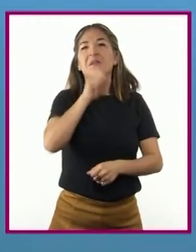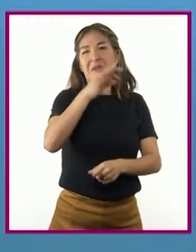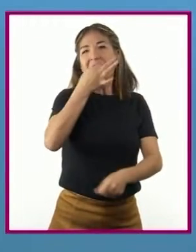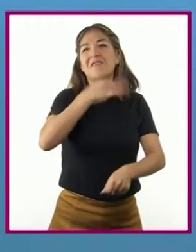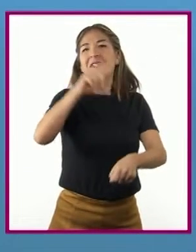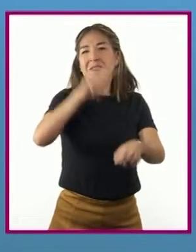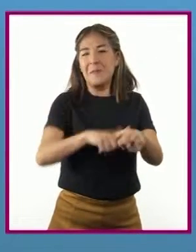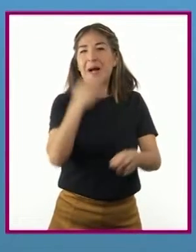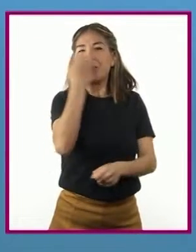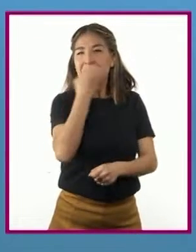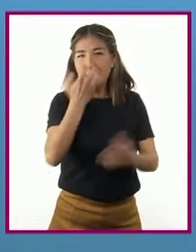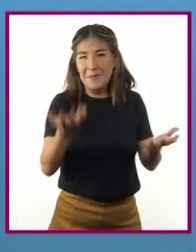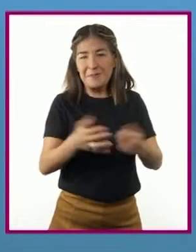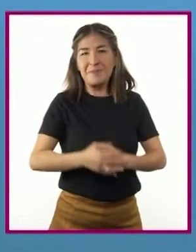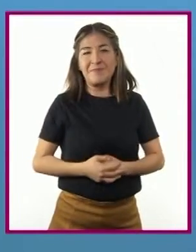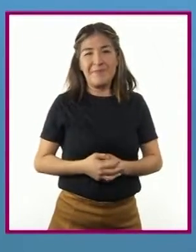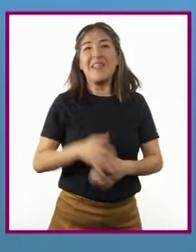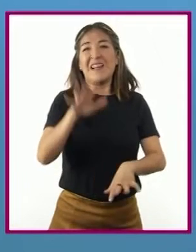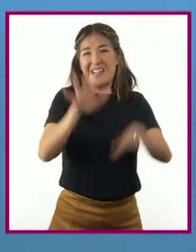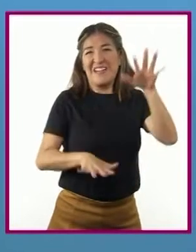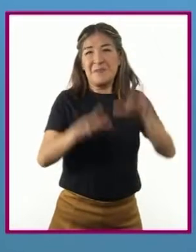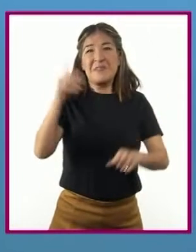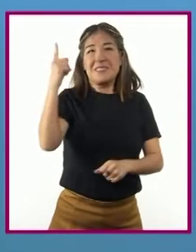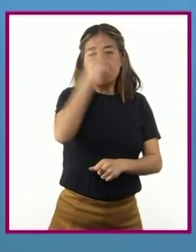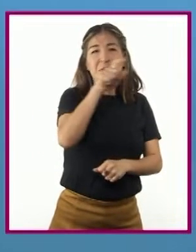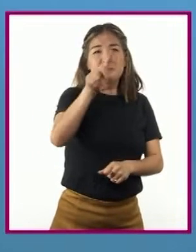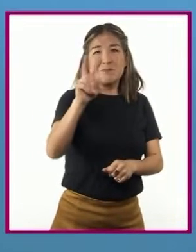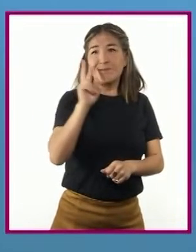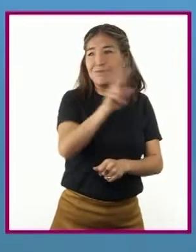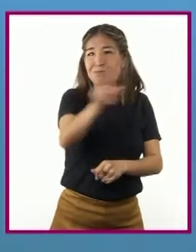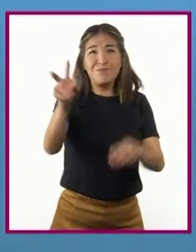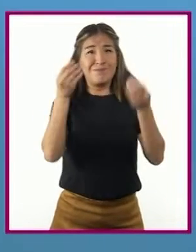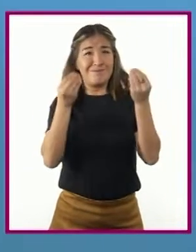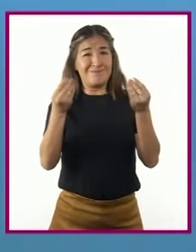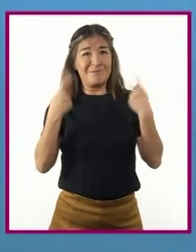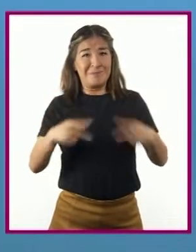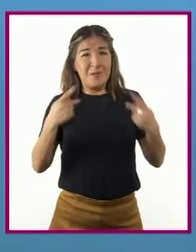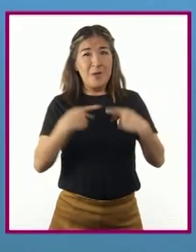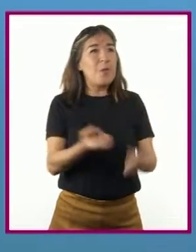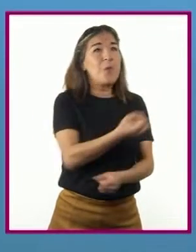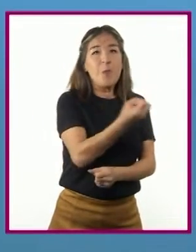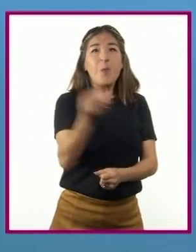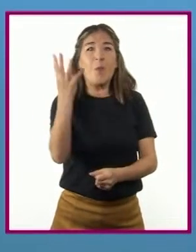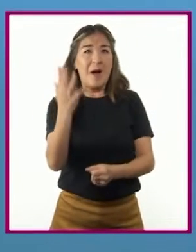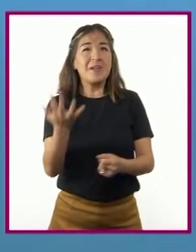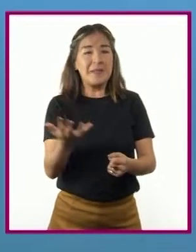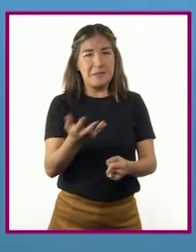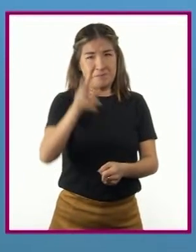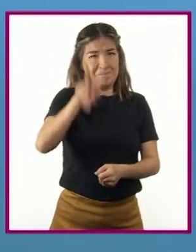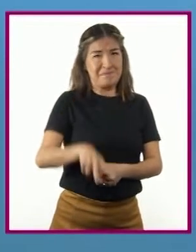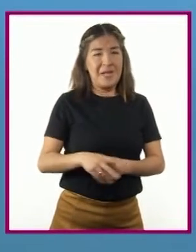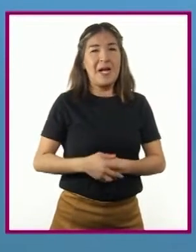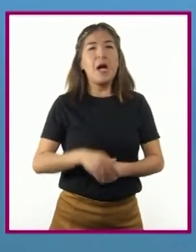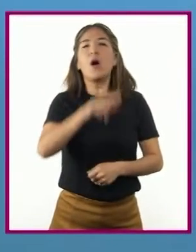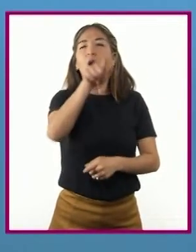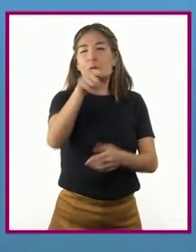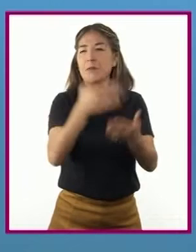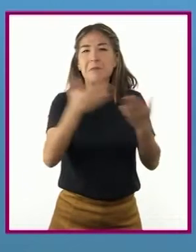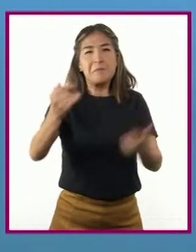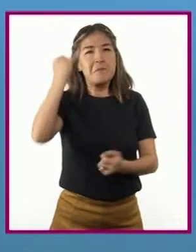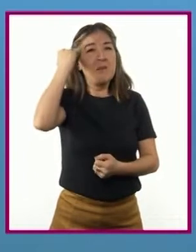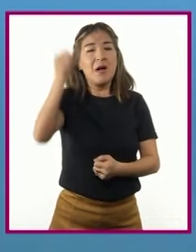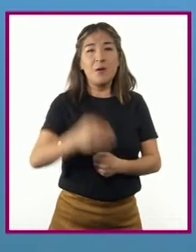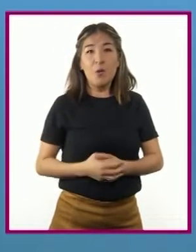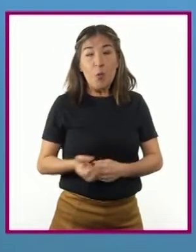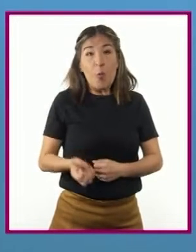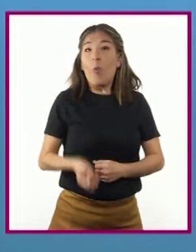escolar. Es difícil contar a tantas personas, ¿cierto? Ahora, imaginen la cantidad de personas